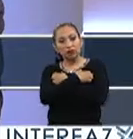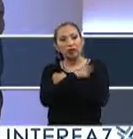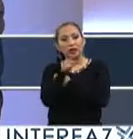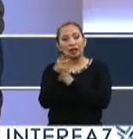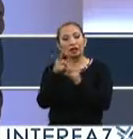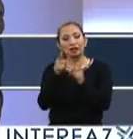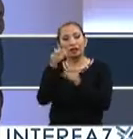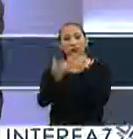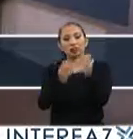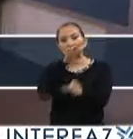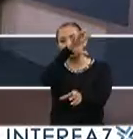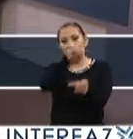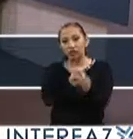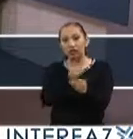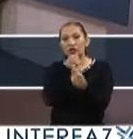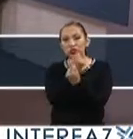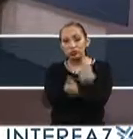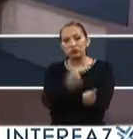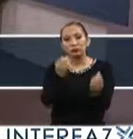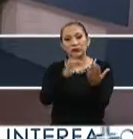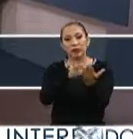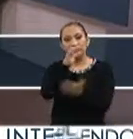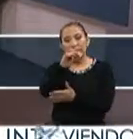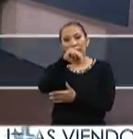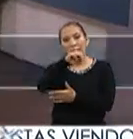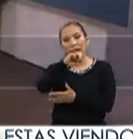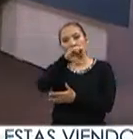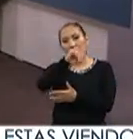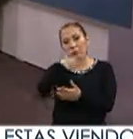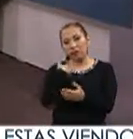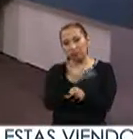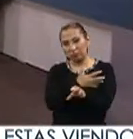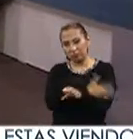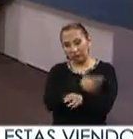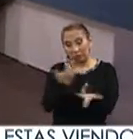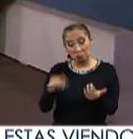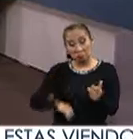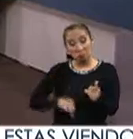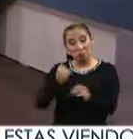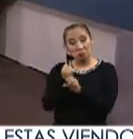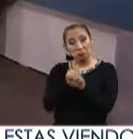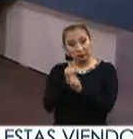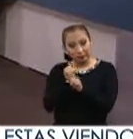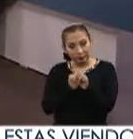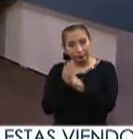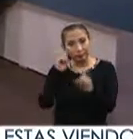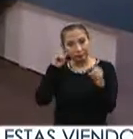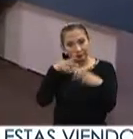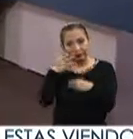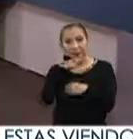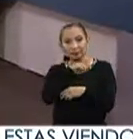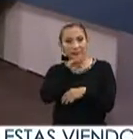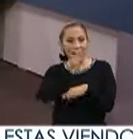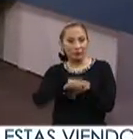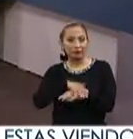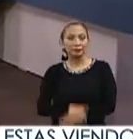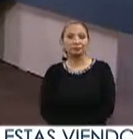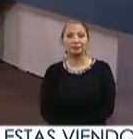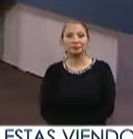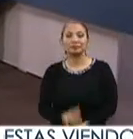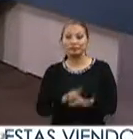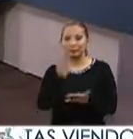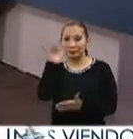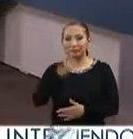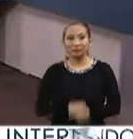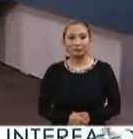el desarrollo integral de nuestros hijos. Muchísimas gracias, Memo, por haber estado con nosotros. Claro. Interesante este reportaje. Nos vemos pronto con más. Gracias.